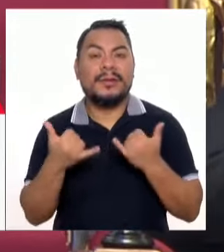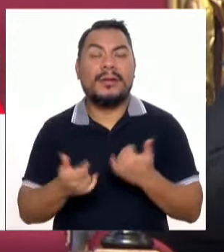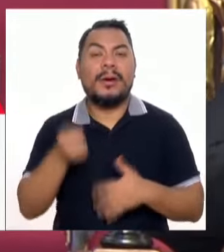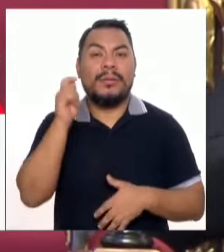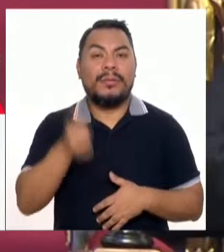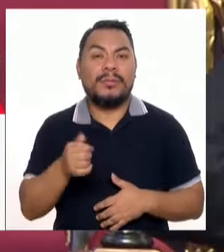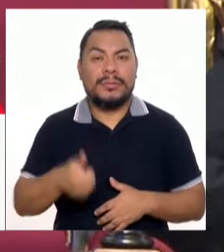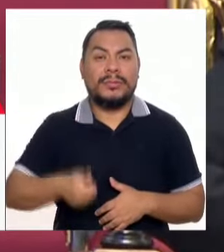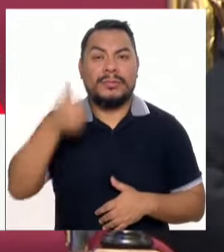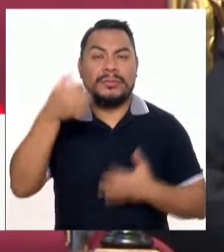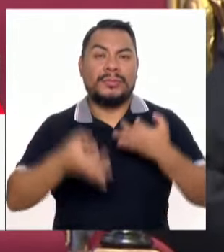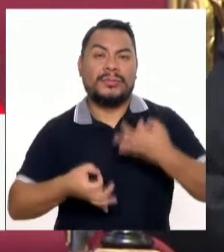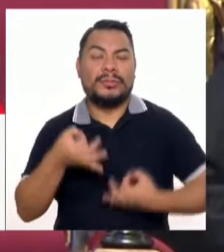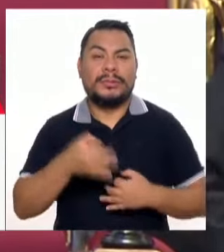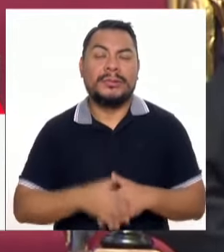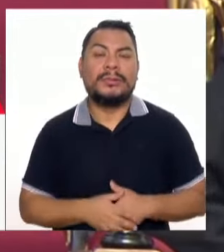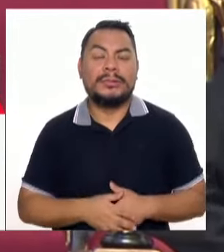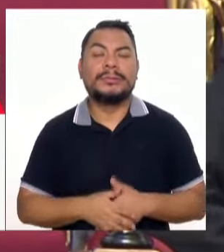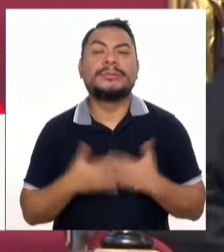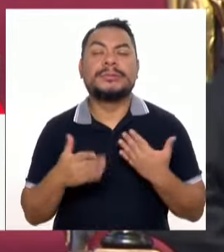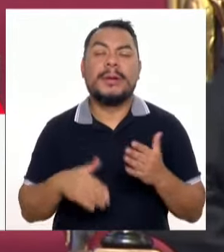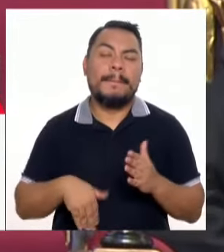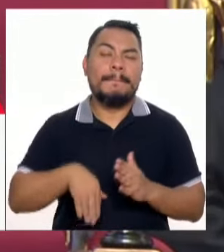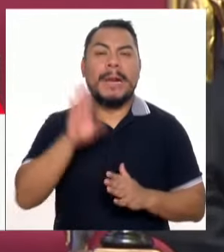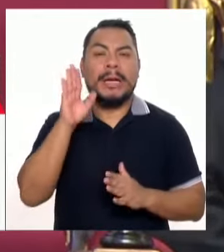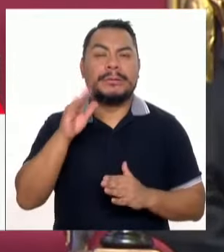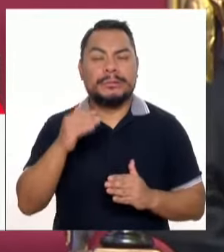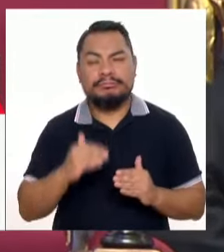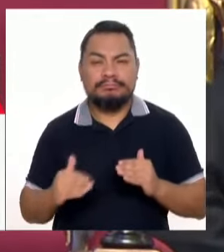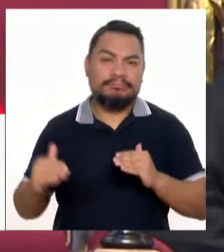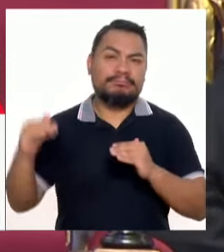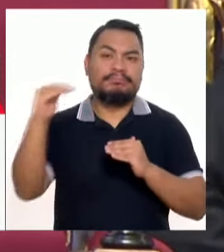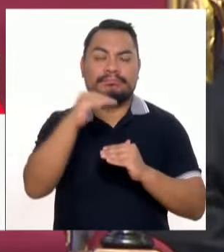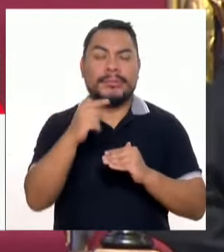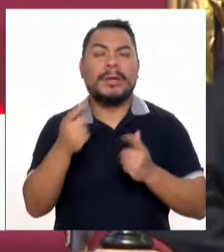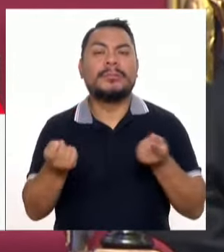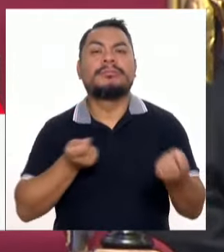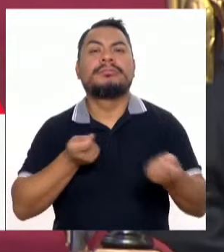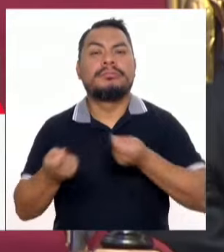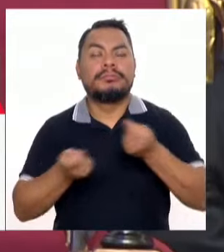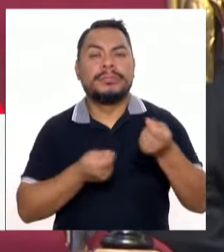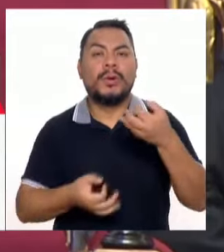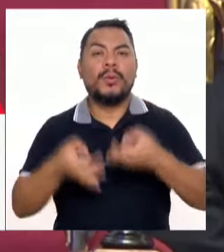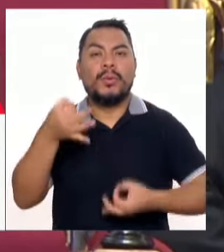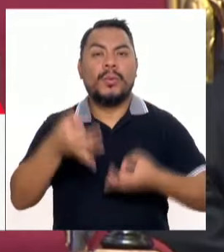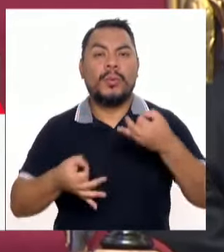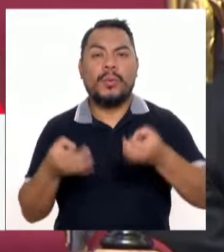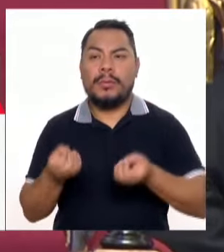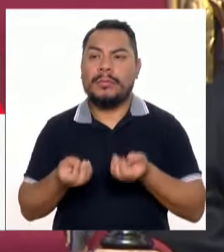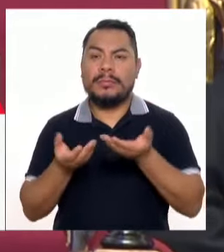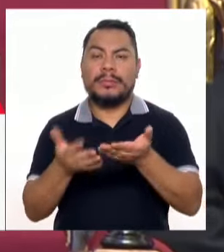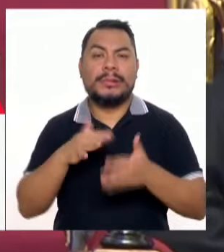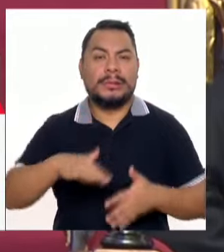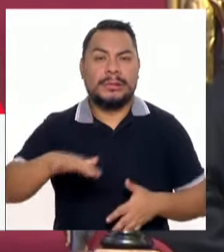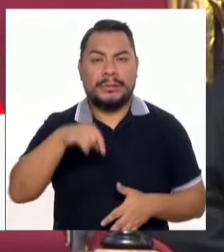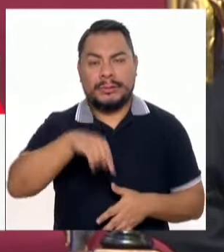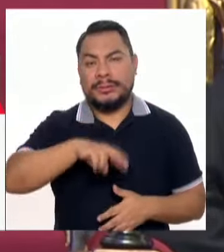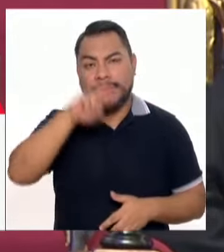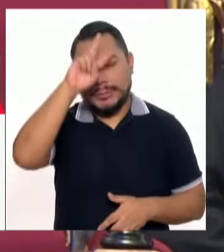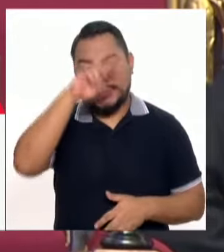Corte Suprema de Justicia, la máxima instancia de la Administración de Justicia de nuestro